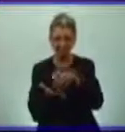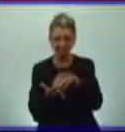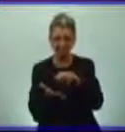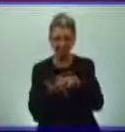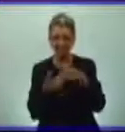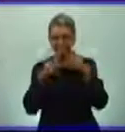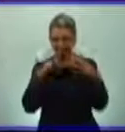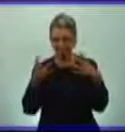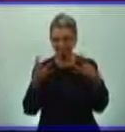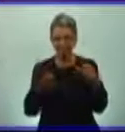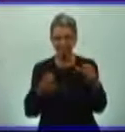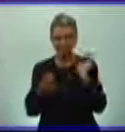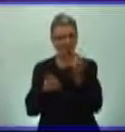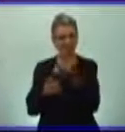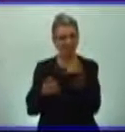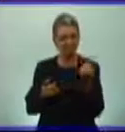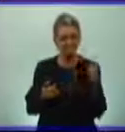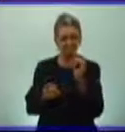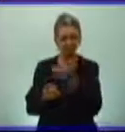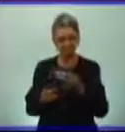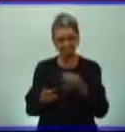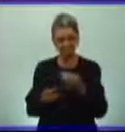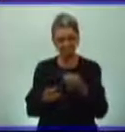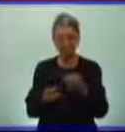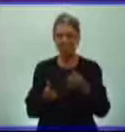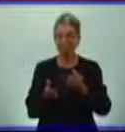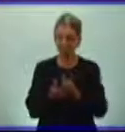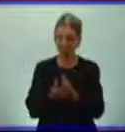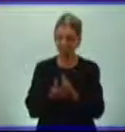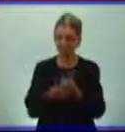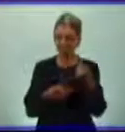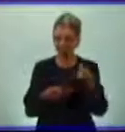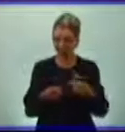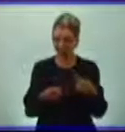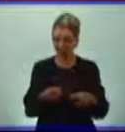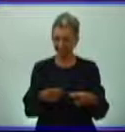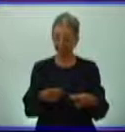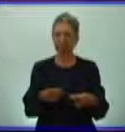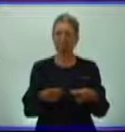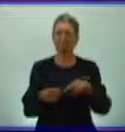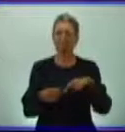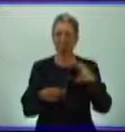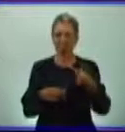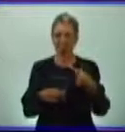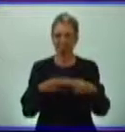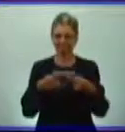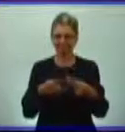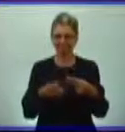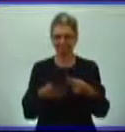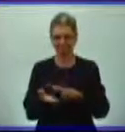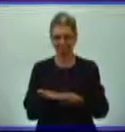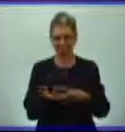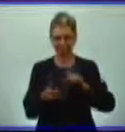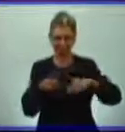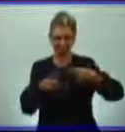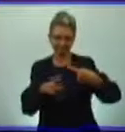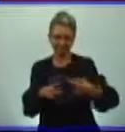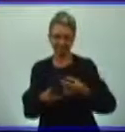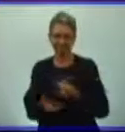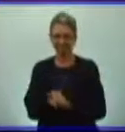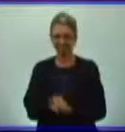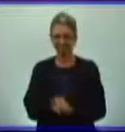en el municipio. A continuación les propongo las siguientes actividades que deben estar realizando en los próximos días.